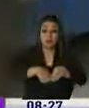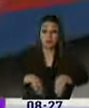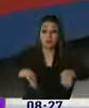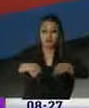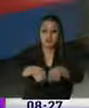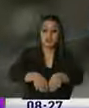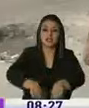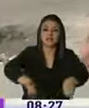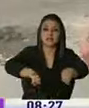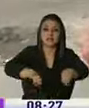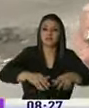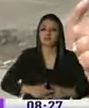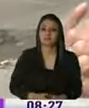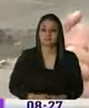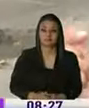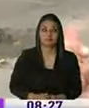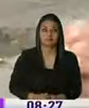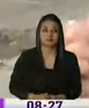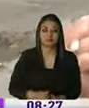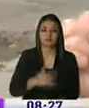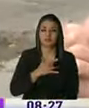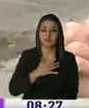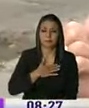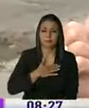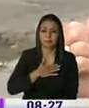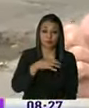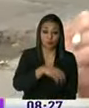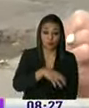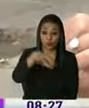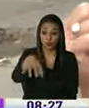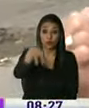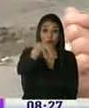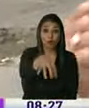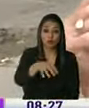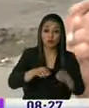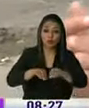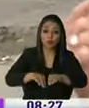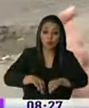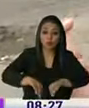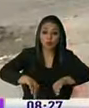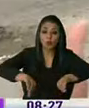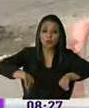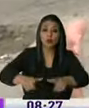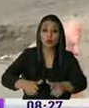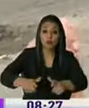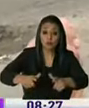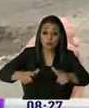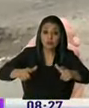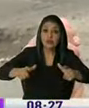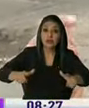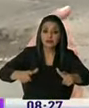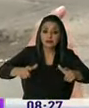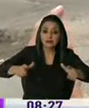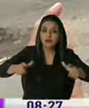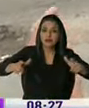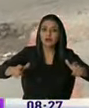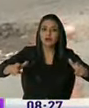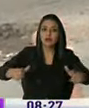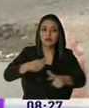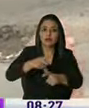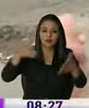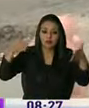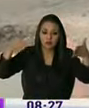peso de los vehículos. Lamentablemente, todos estos huecos siguen hundiendo, se siguen haciendo más grandes y no hay quien